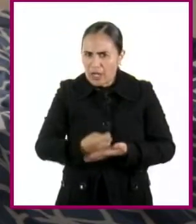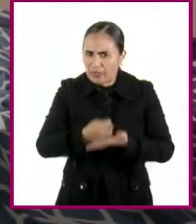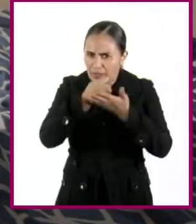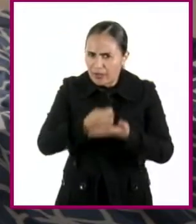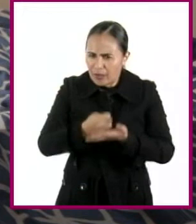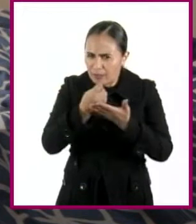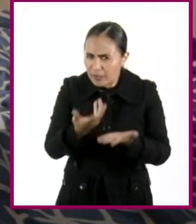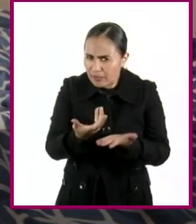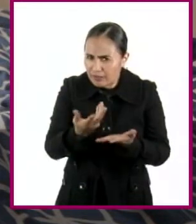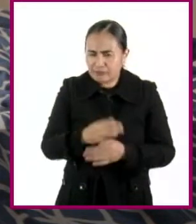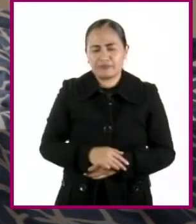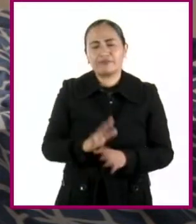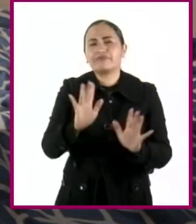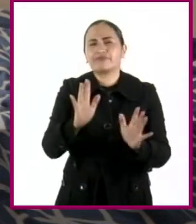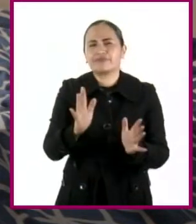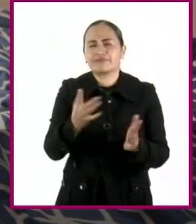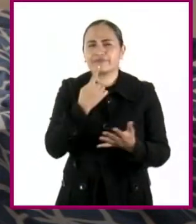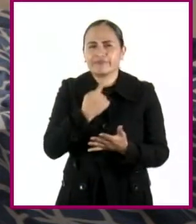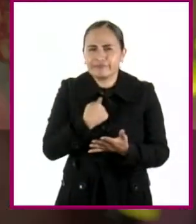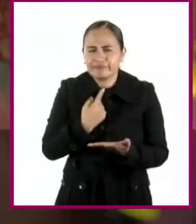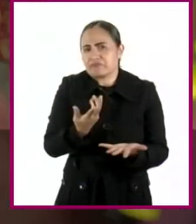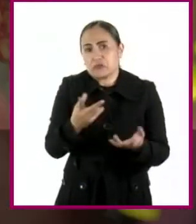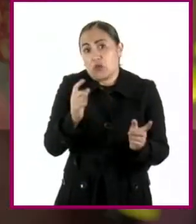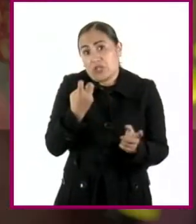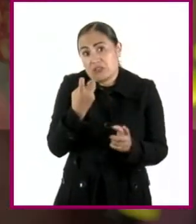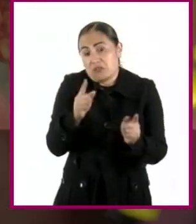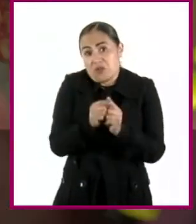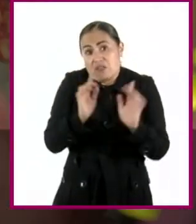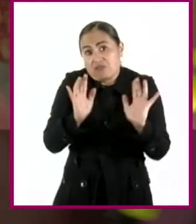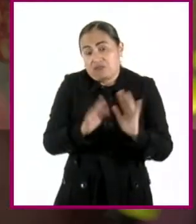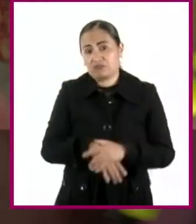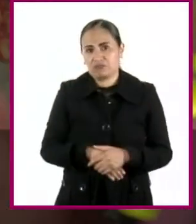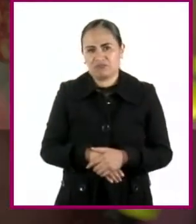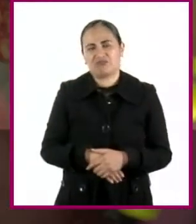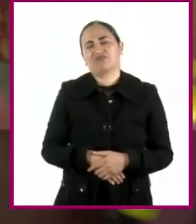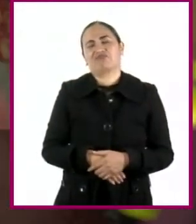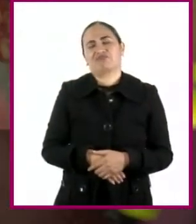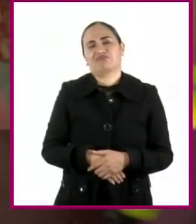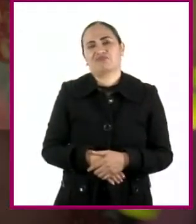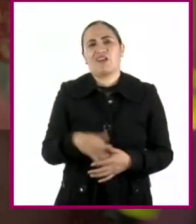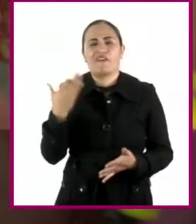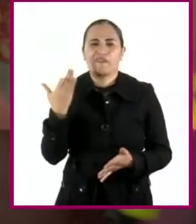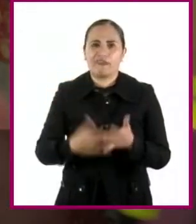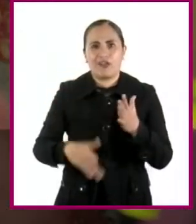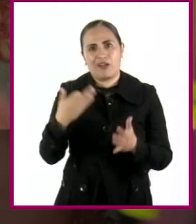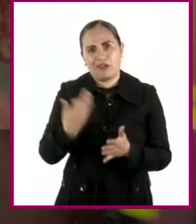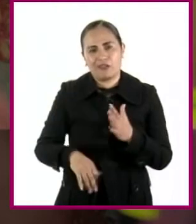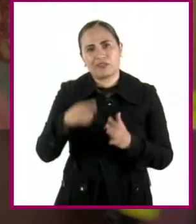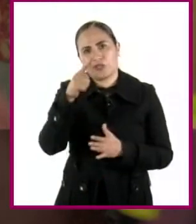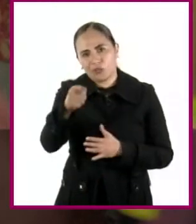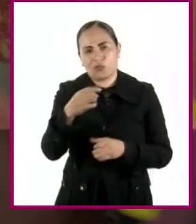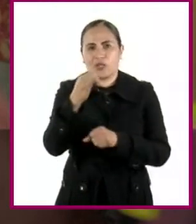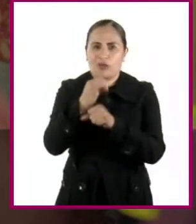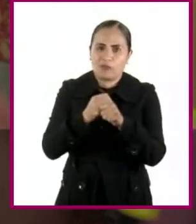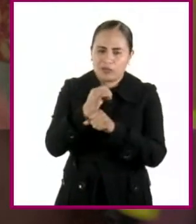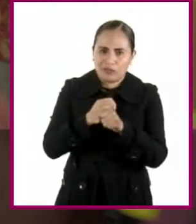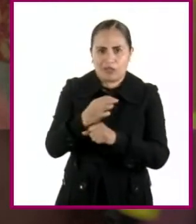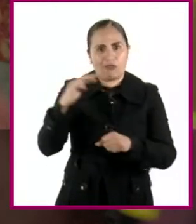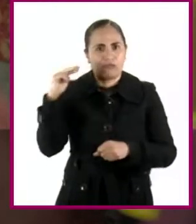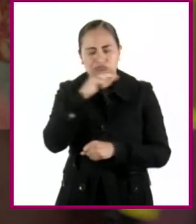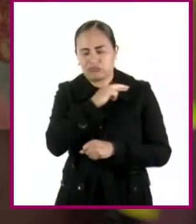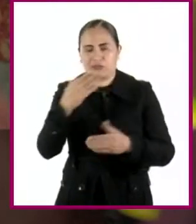dime. Es todo lo que sé. ¿Qué? No, hombre, pues buenísimo investigador, rápido y